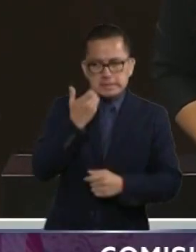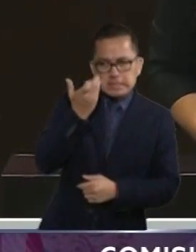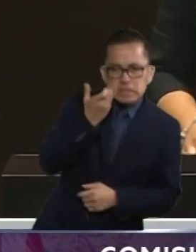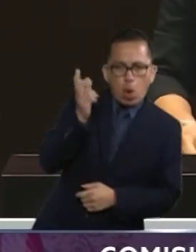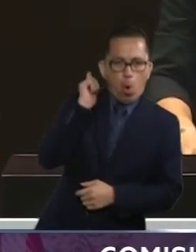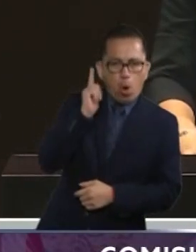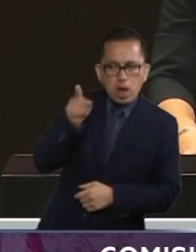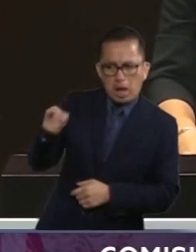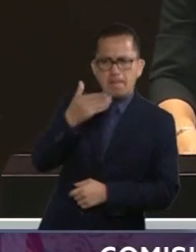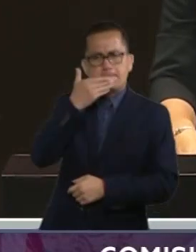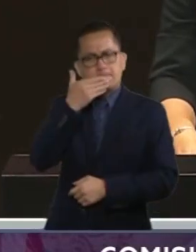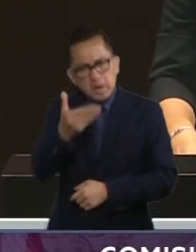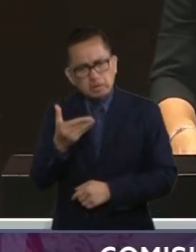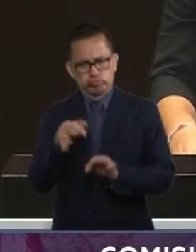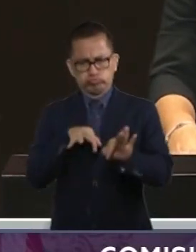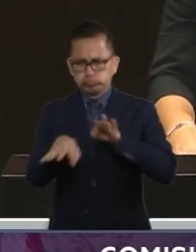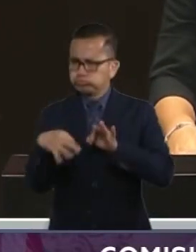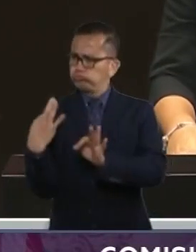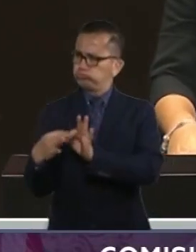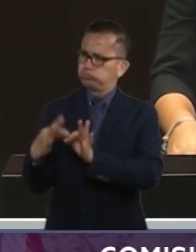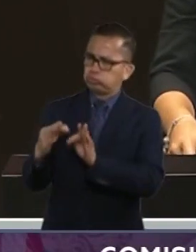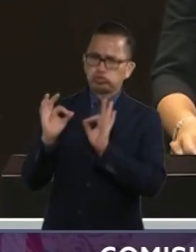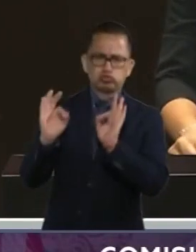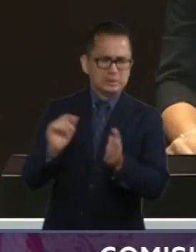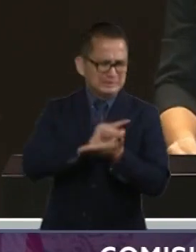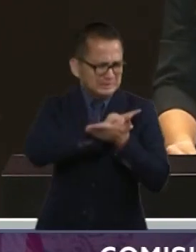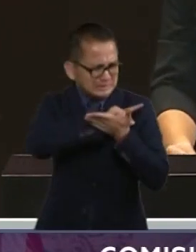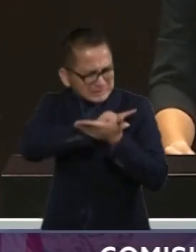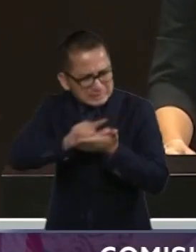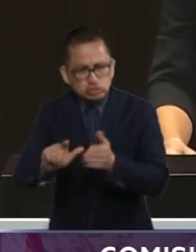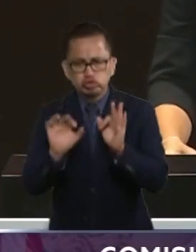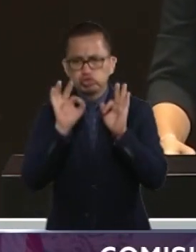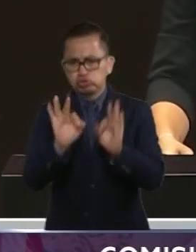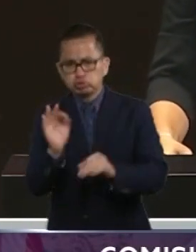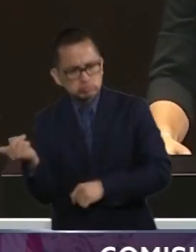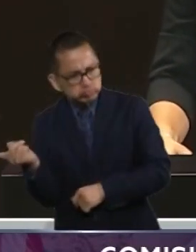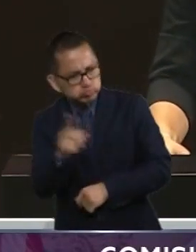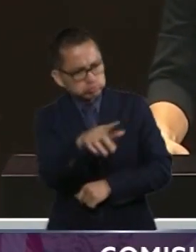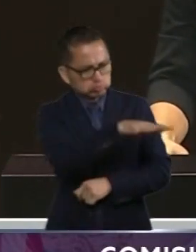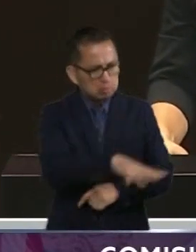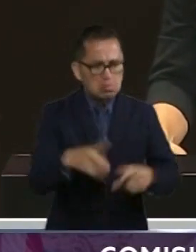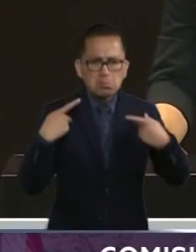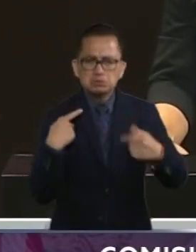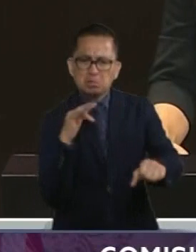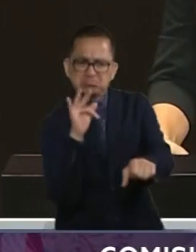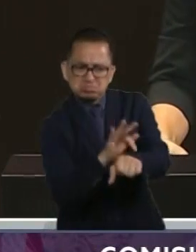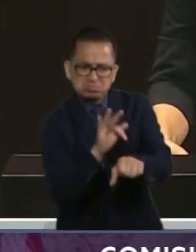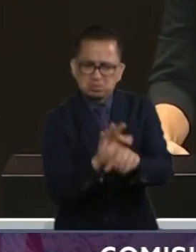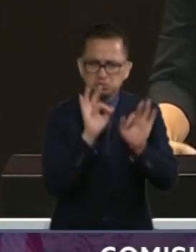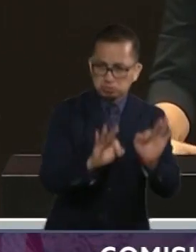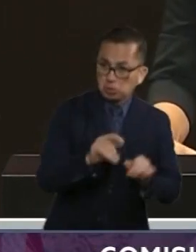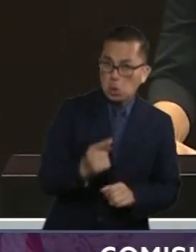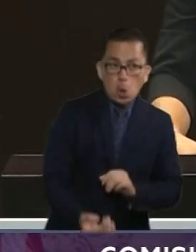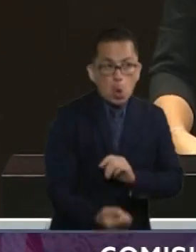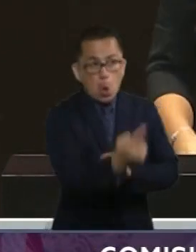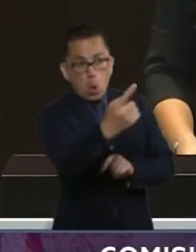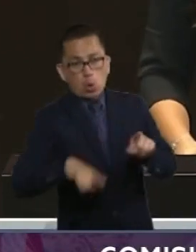a legitimarse mediante una gestión pulcra del lado de las víctimas y dar frente al gobierno.